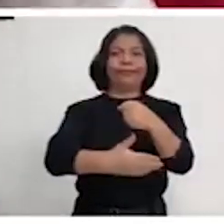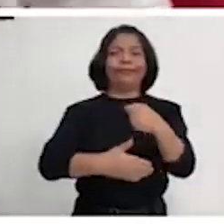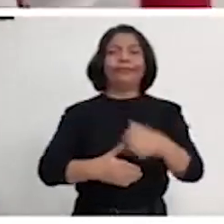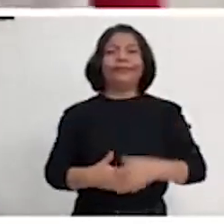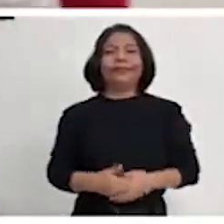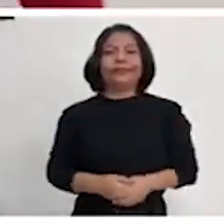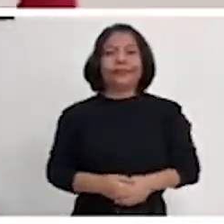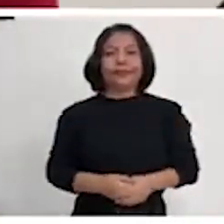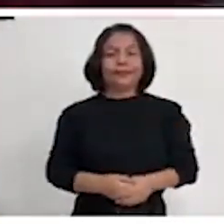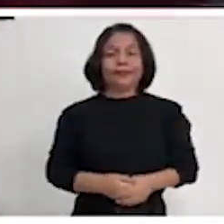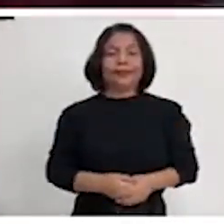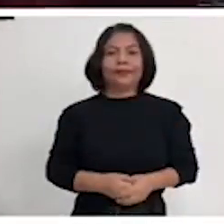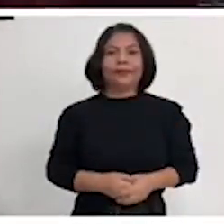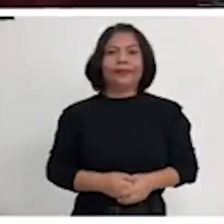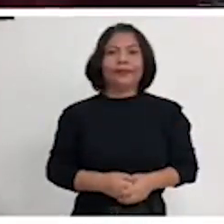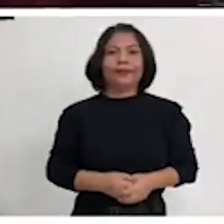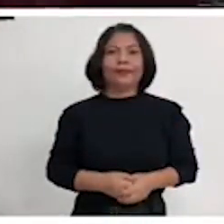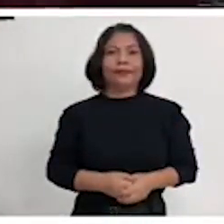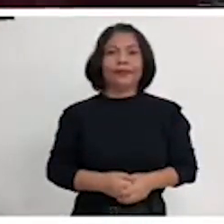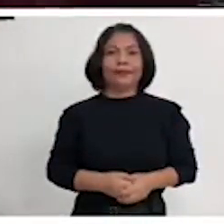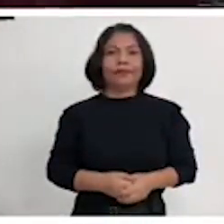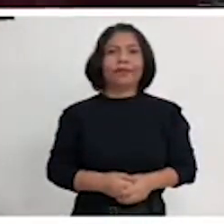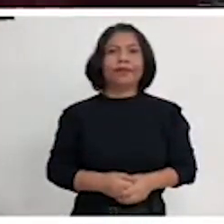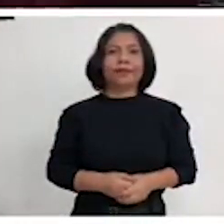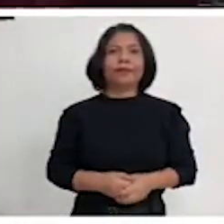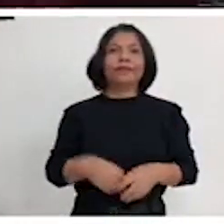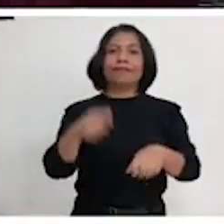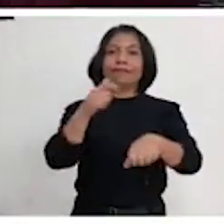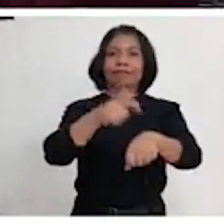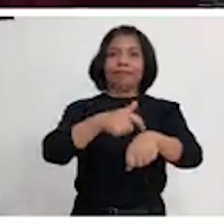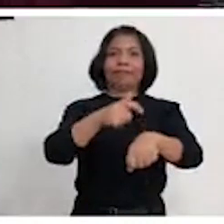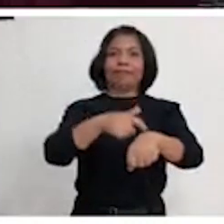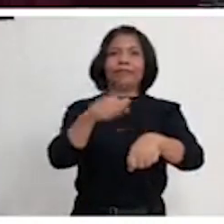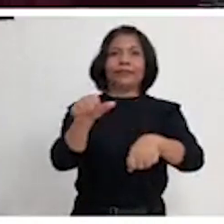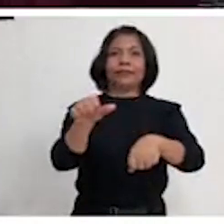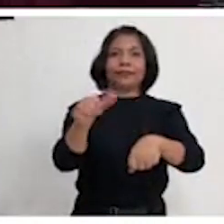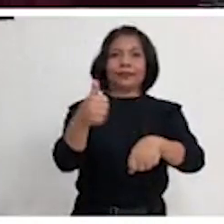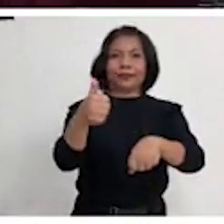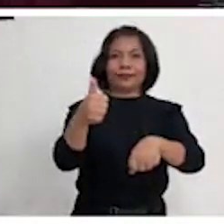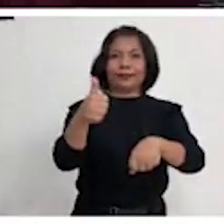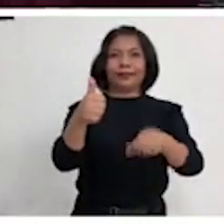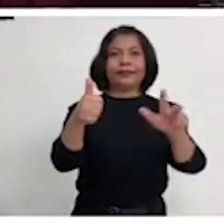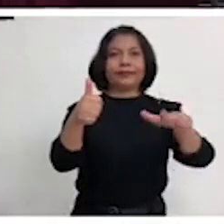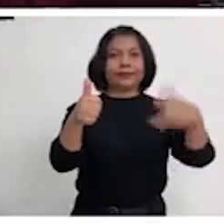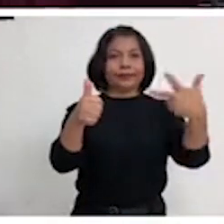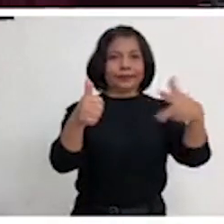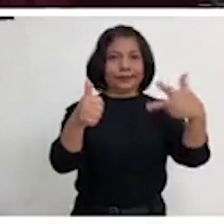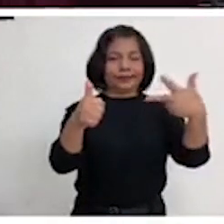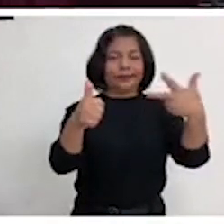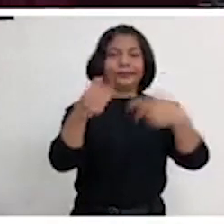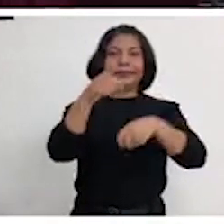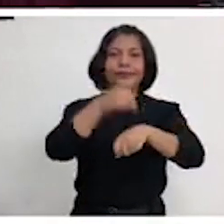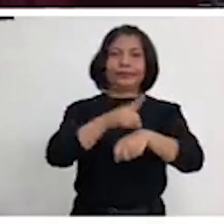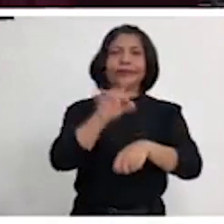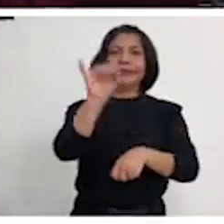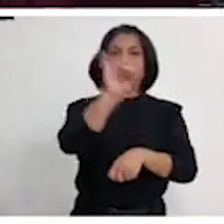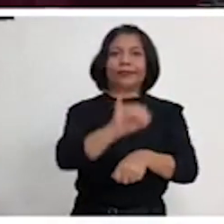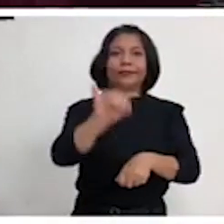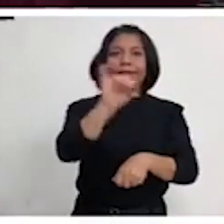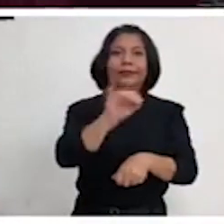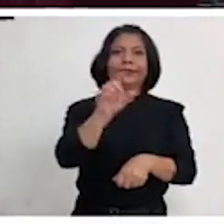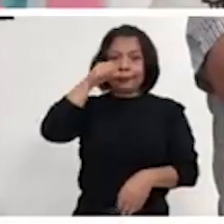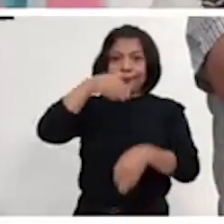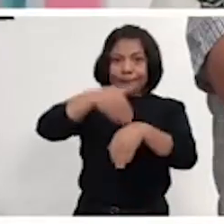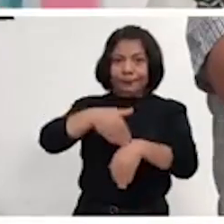municipal como décimo punto del orden del día el cabildo de benito juárez votó por unanimidad para que el capitán de navío obtenga el nombramiento oficial